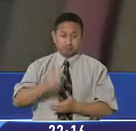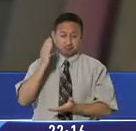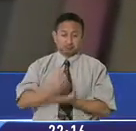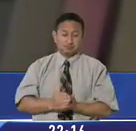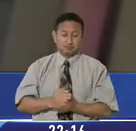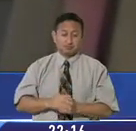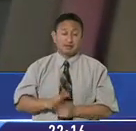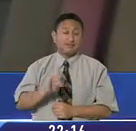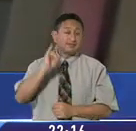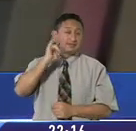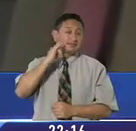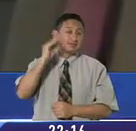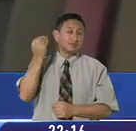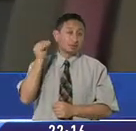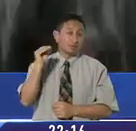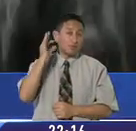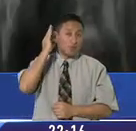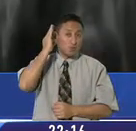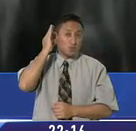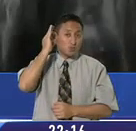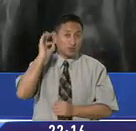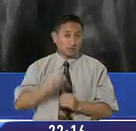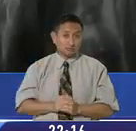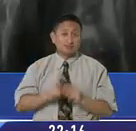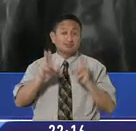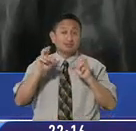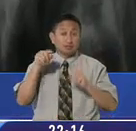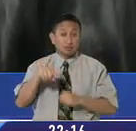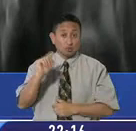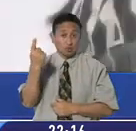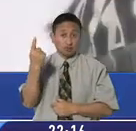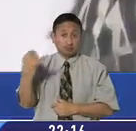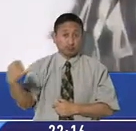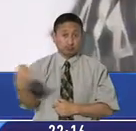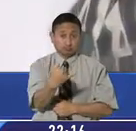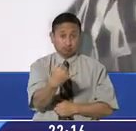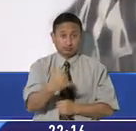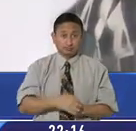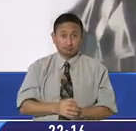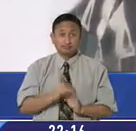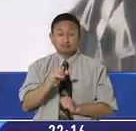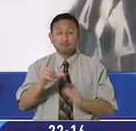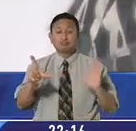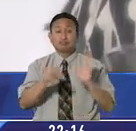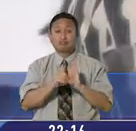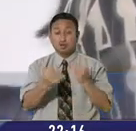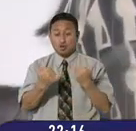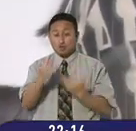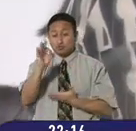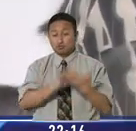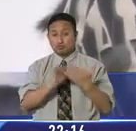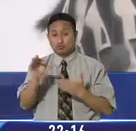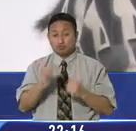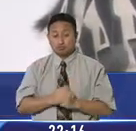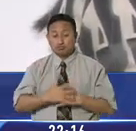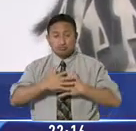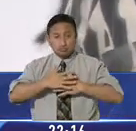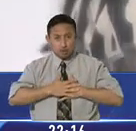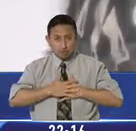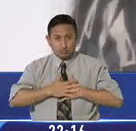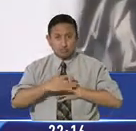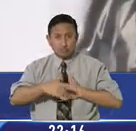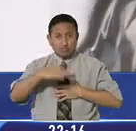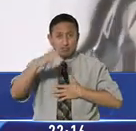niñas, adolescentes y mujeres en casos de violación. Esta ley que aprobaremos no tiene que ver con nuestras